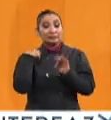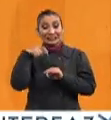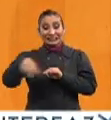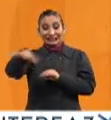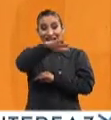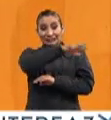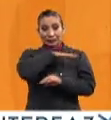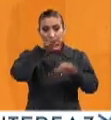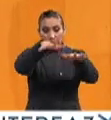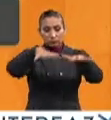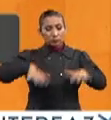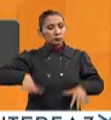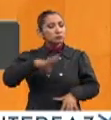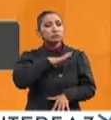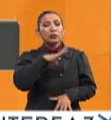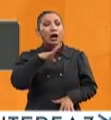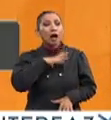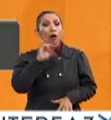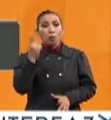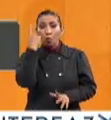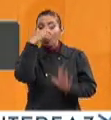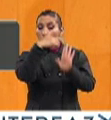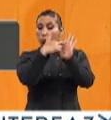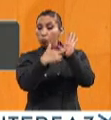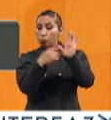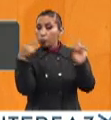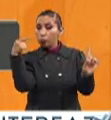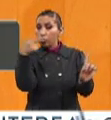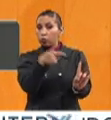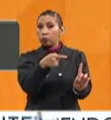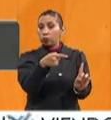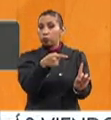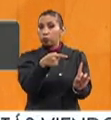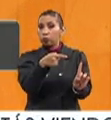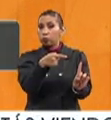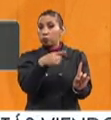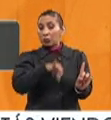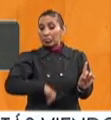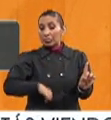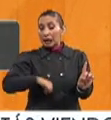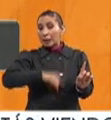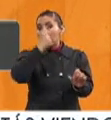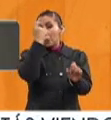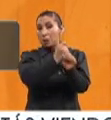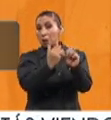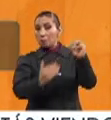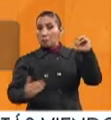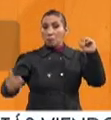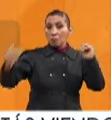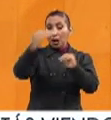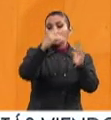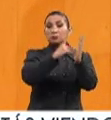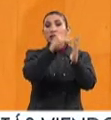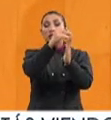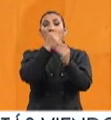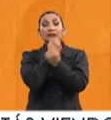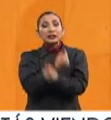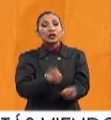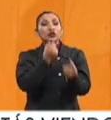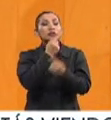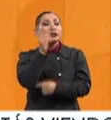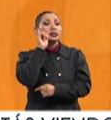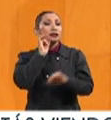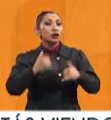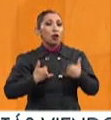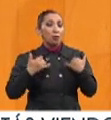foro prevalezca una premisa, la del interés superior de millones de niñas, niños